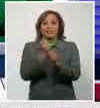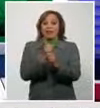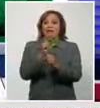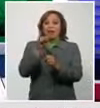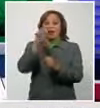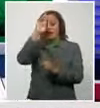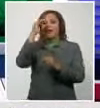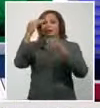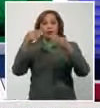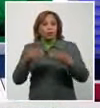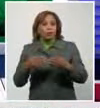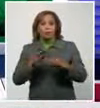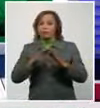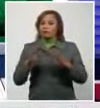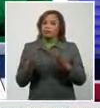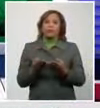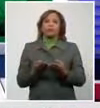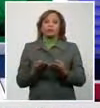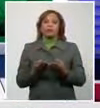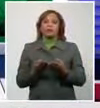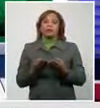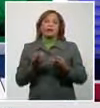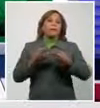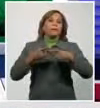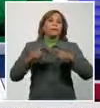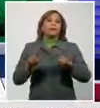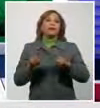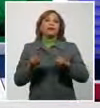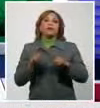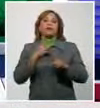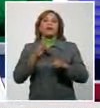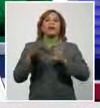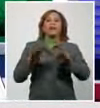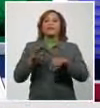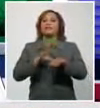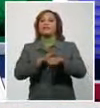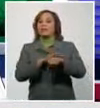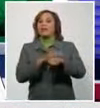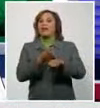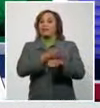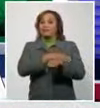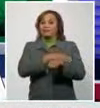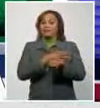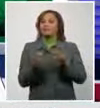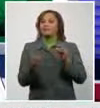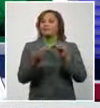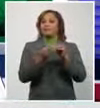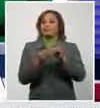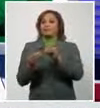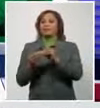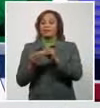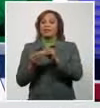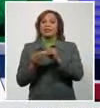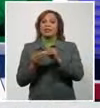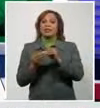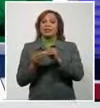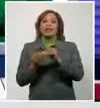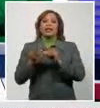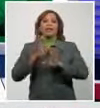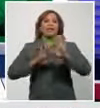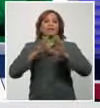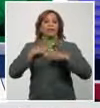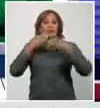salud, pero muchas veces las comorbilidades y la respuesta del organismo de las